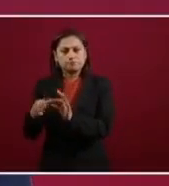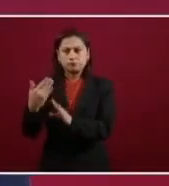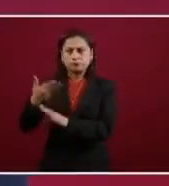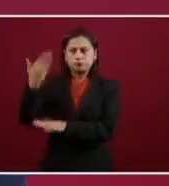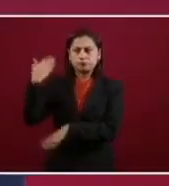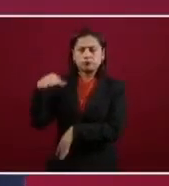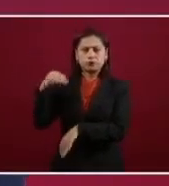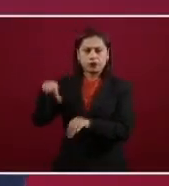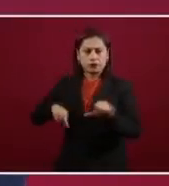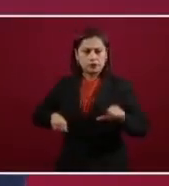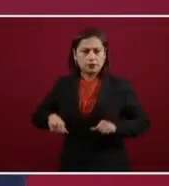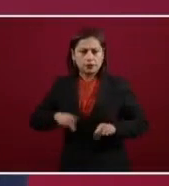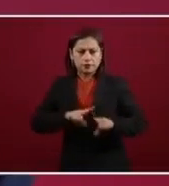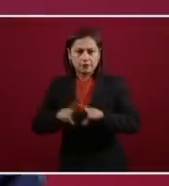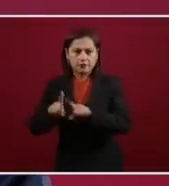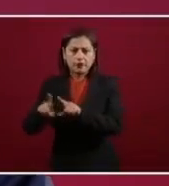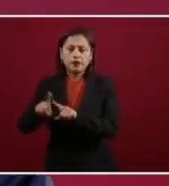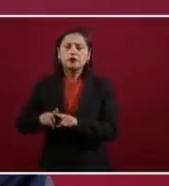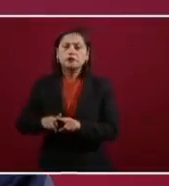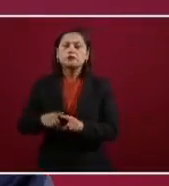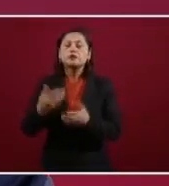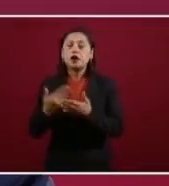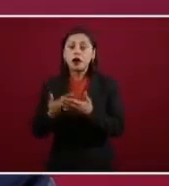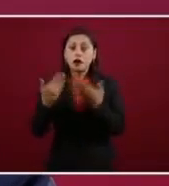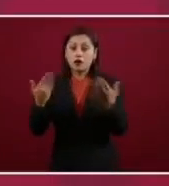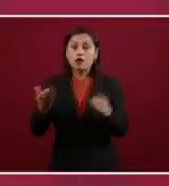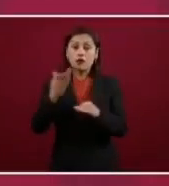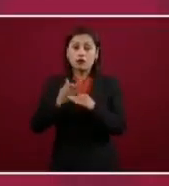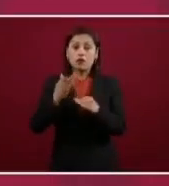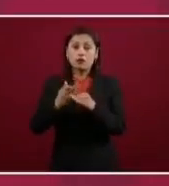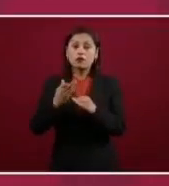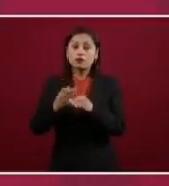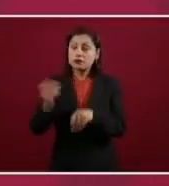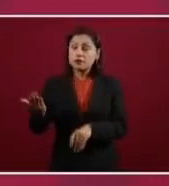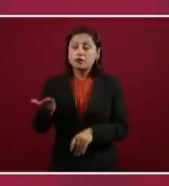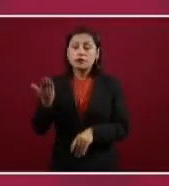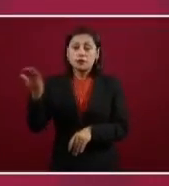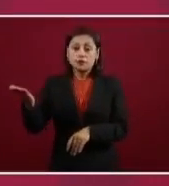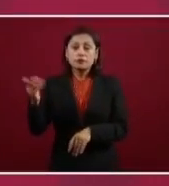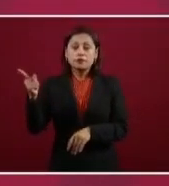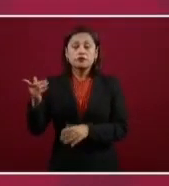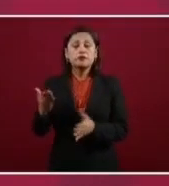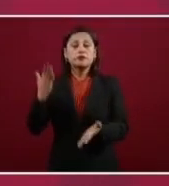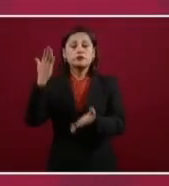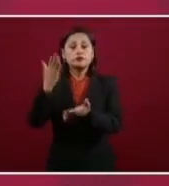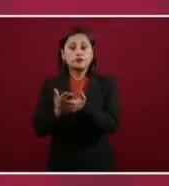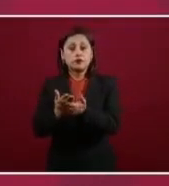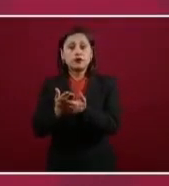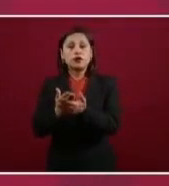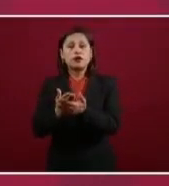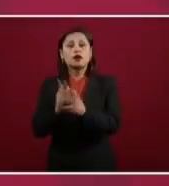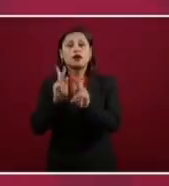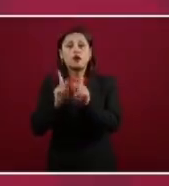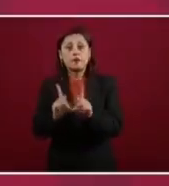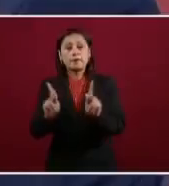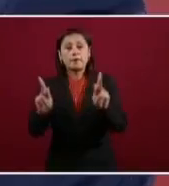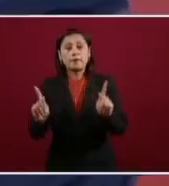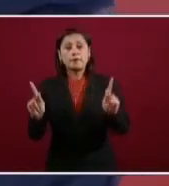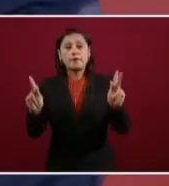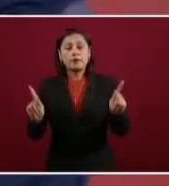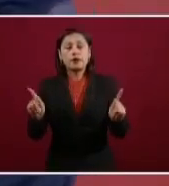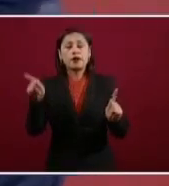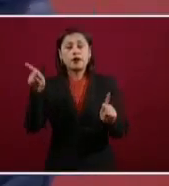bien le dimos la tarea de que se limpiaran las costas del caribe